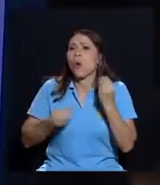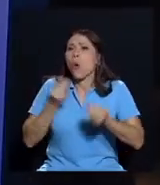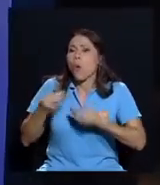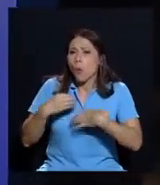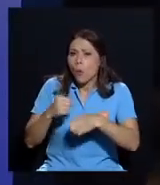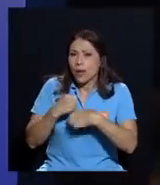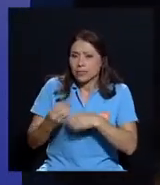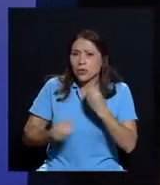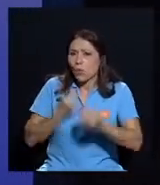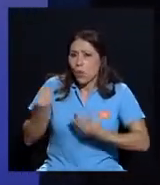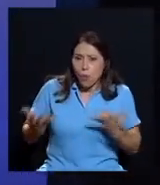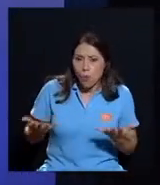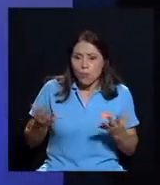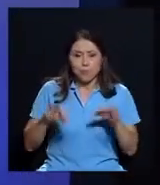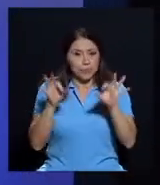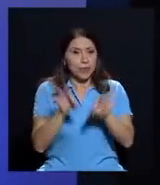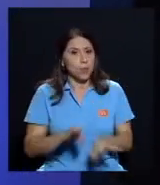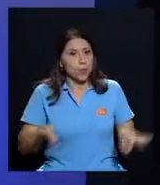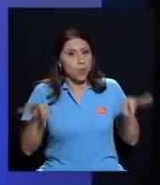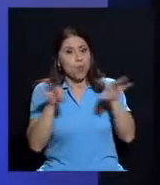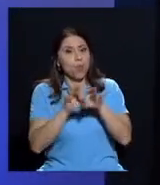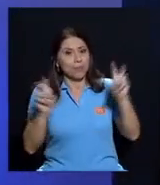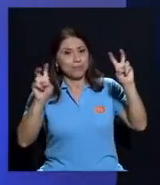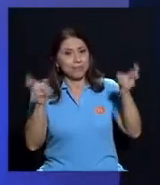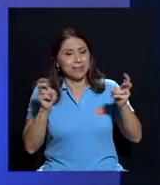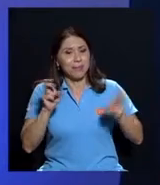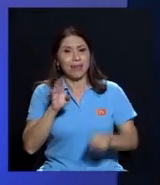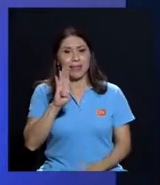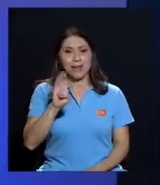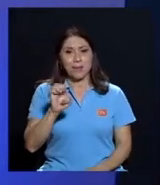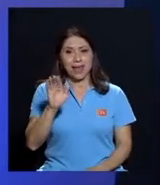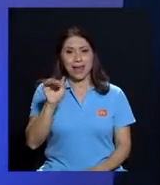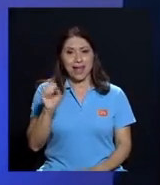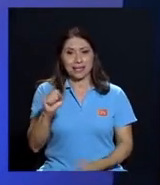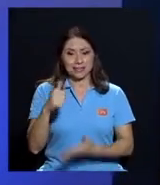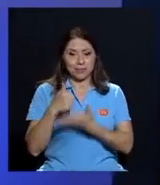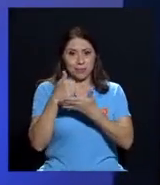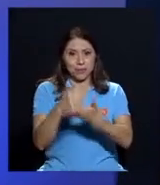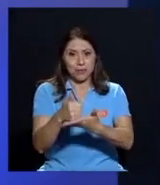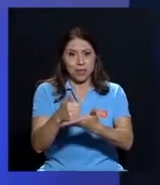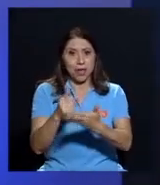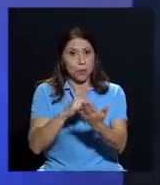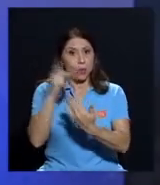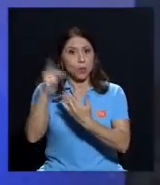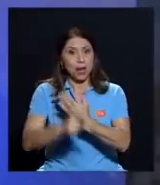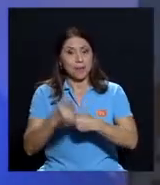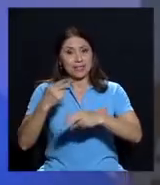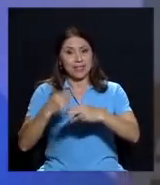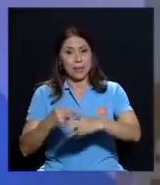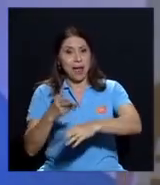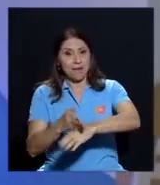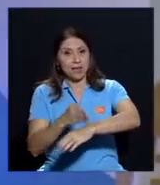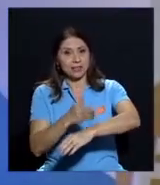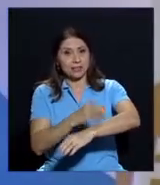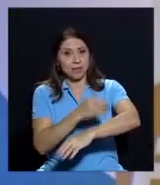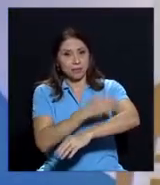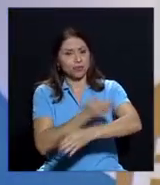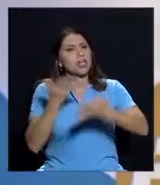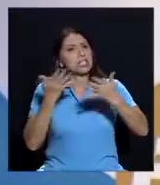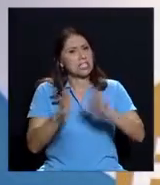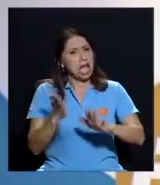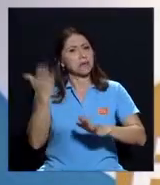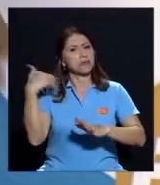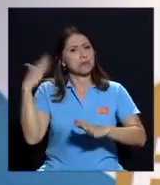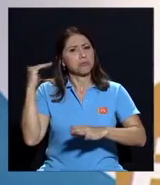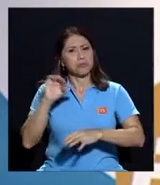cómo mover la aguja uno importante en el tema de becas por ejemplo programa avancemos que inició hace ya unos diez